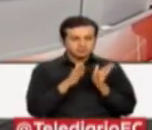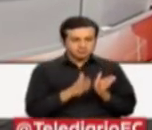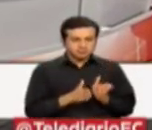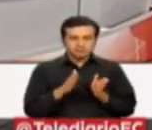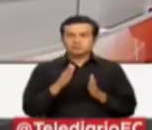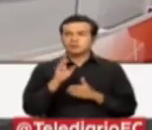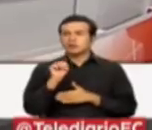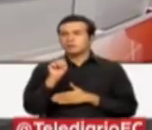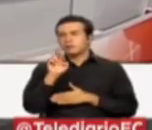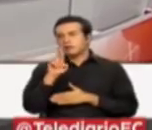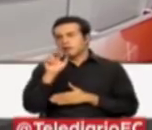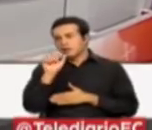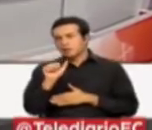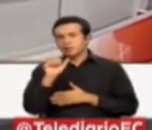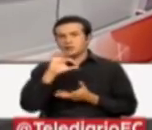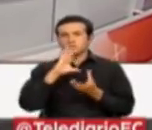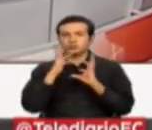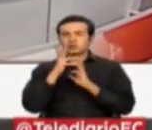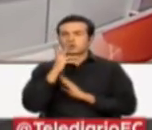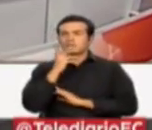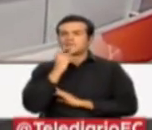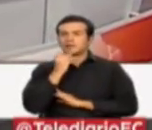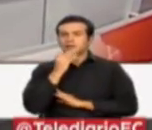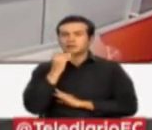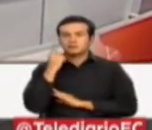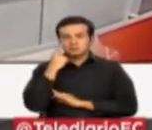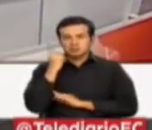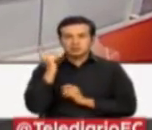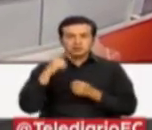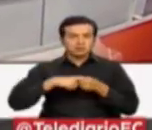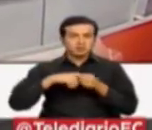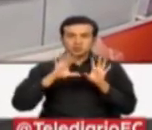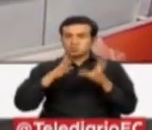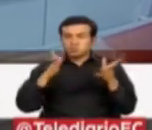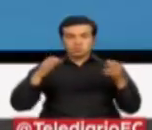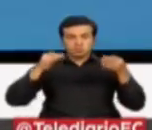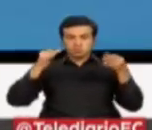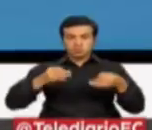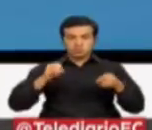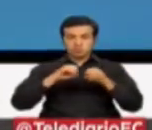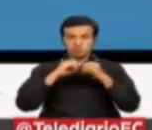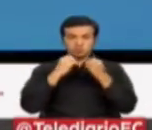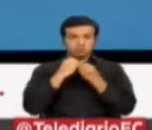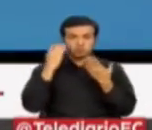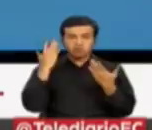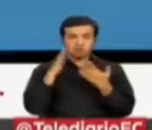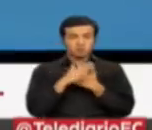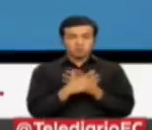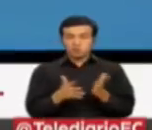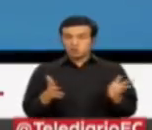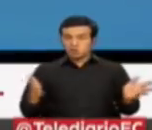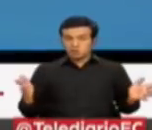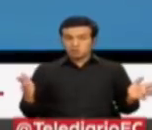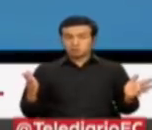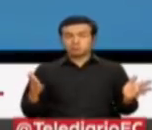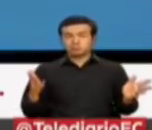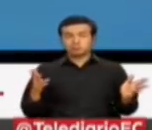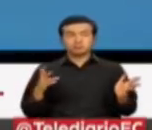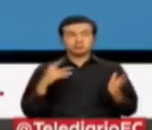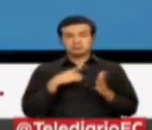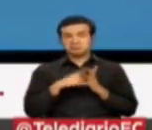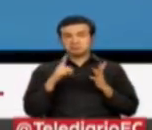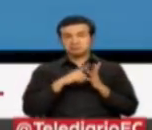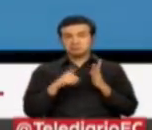como MRA, digamos, porque Revolución Alfarista, pero no hay finalmente una inscripción todavía oficial de la organización política. La mención a esta y a